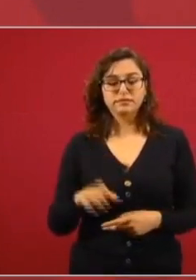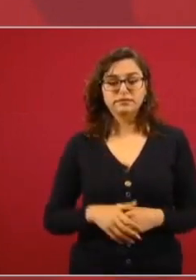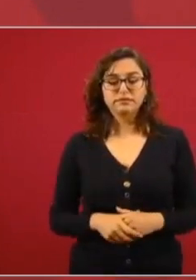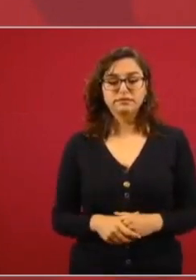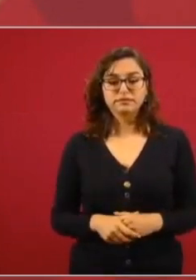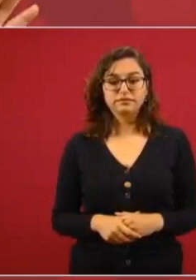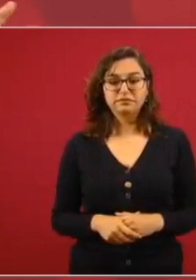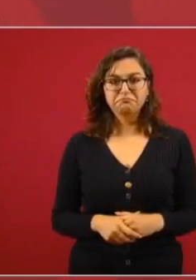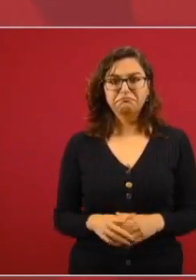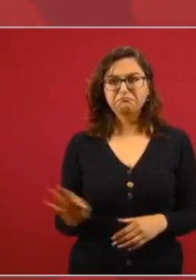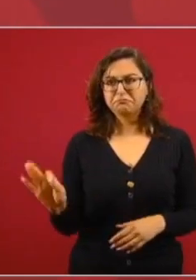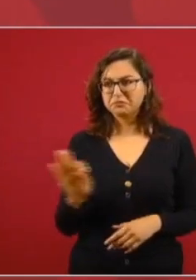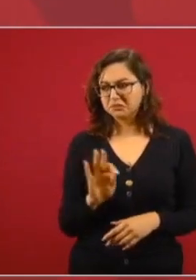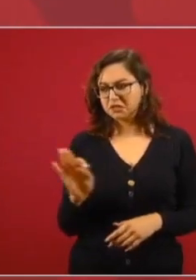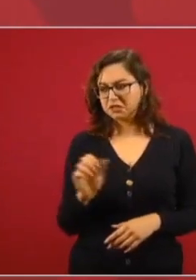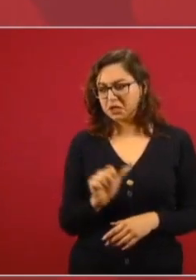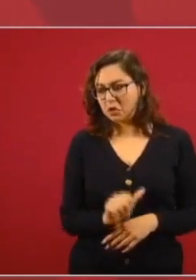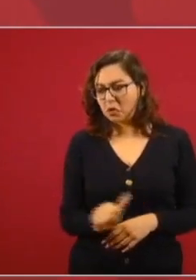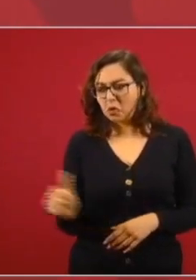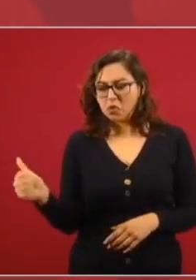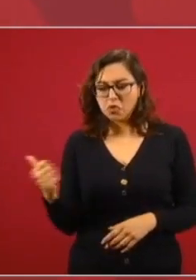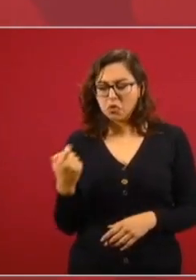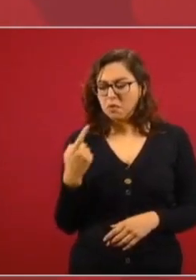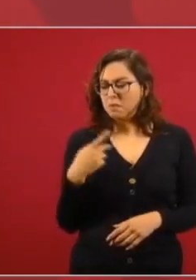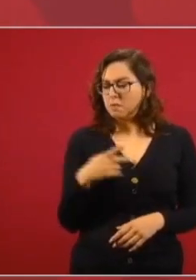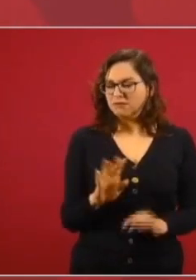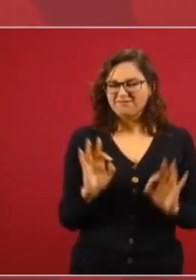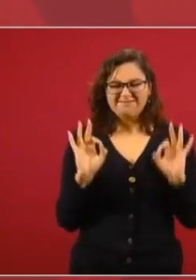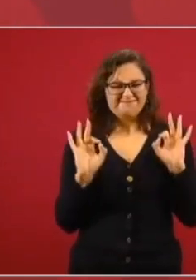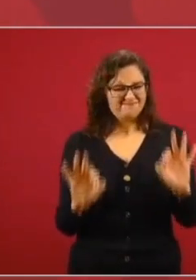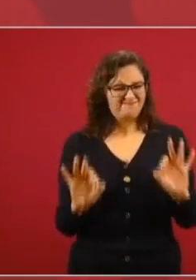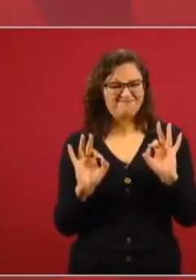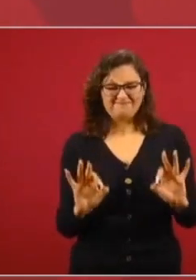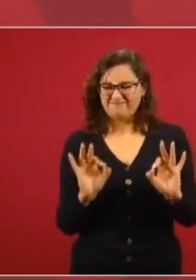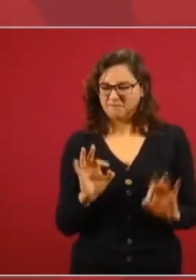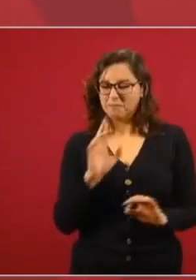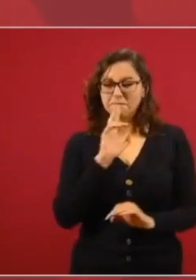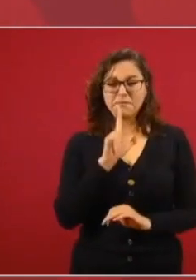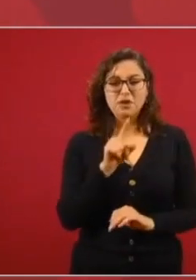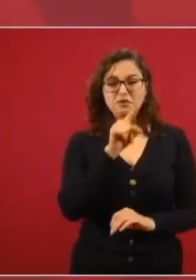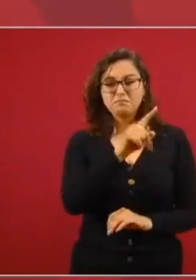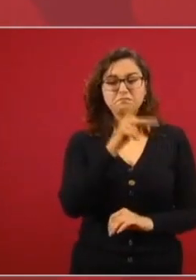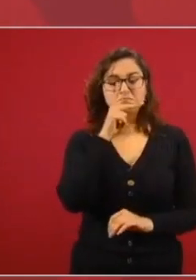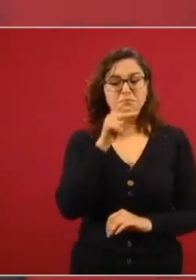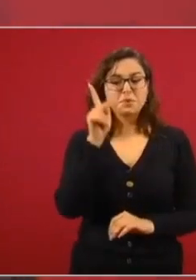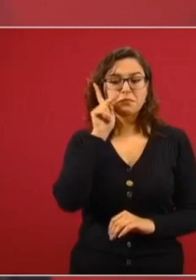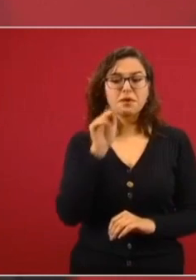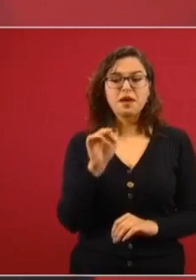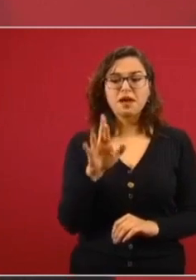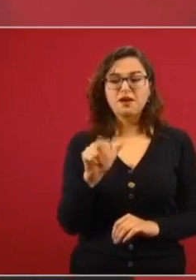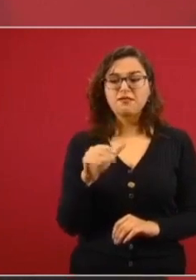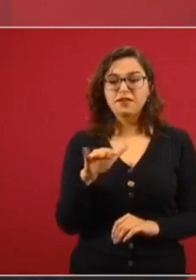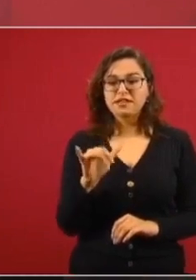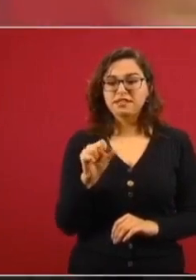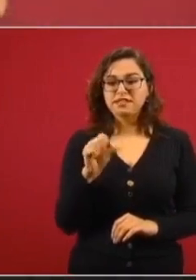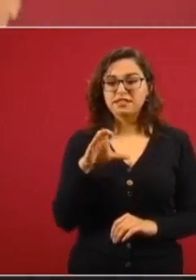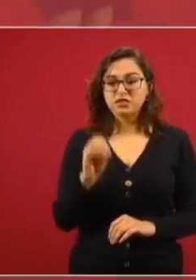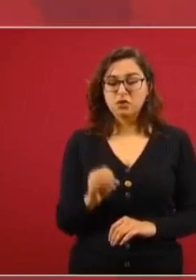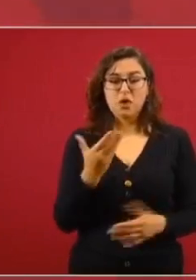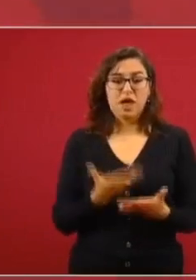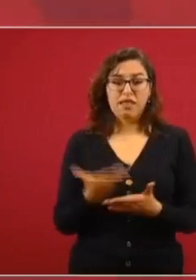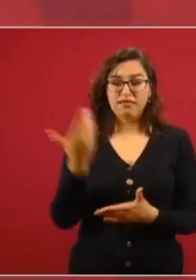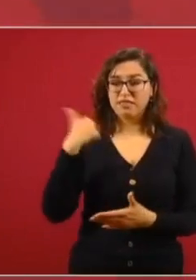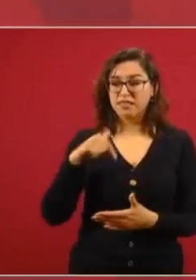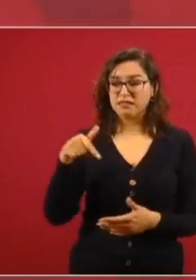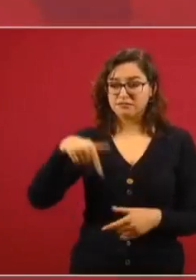Y a lo mejor otro. Pero el mejor, sin duda, el Papa Francisco en su última visita.